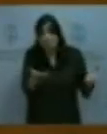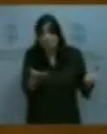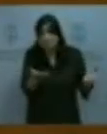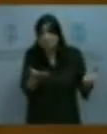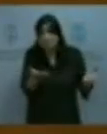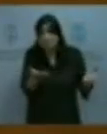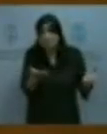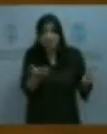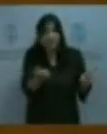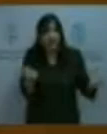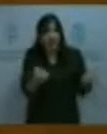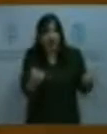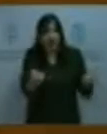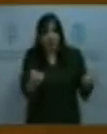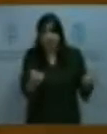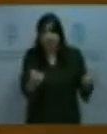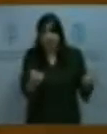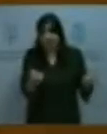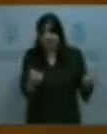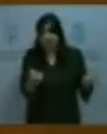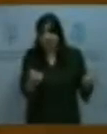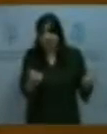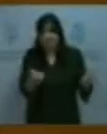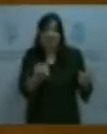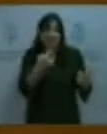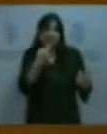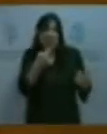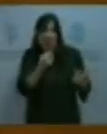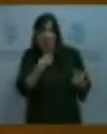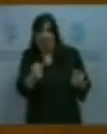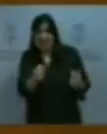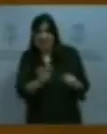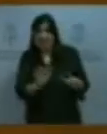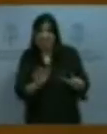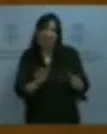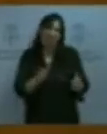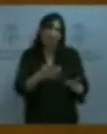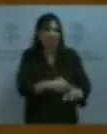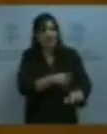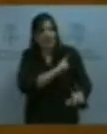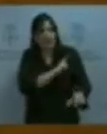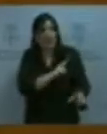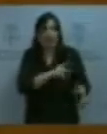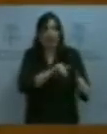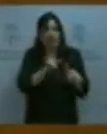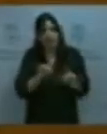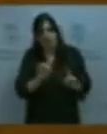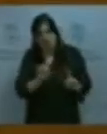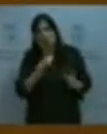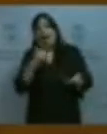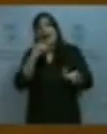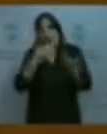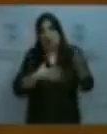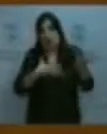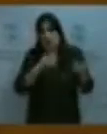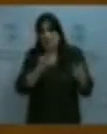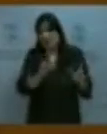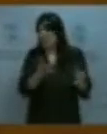Alguna mala palabra ha dicho y alguna buena acción habrá hecho, pero vamos, más o menos se ajusta bastante a lo que le digo.